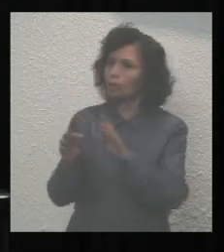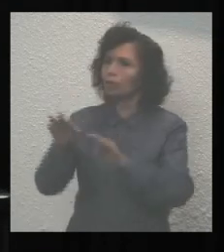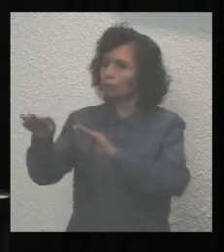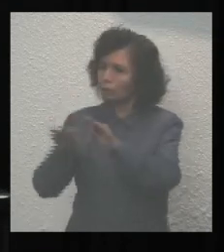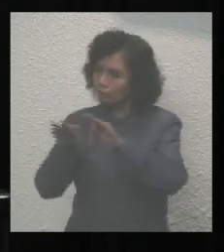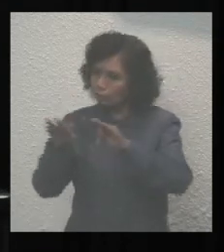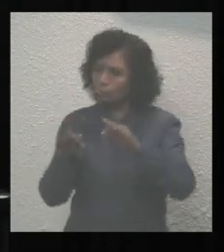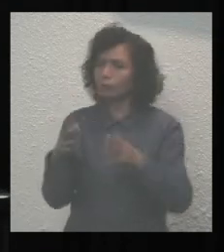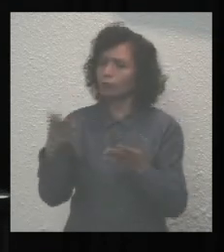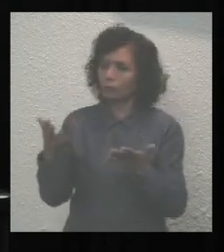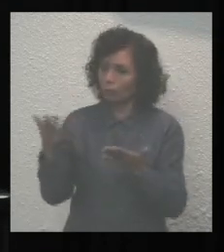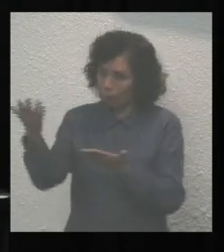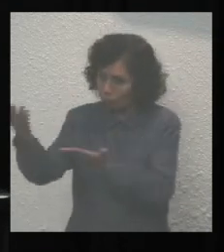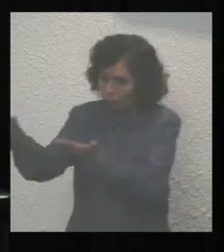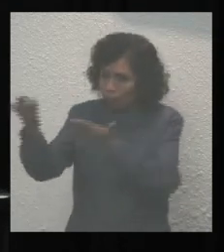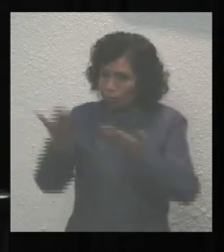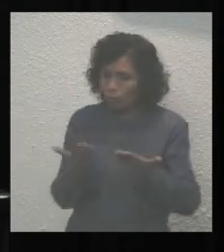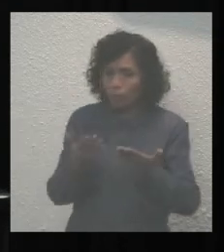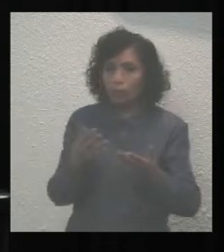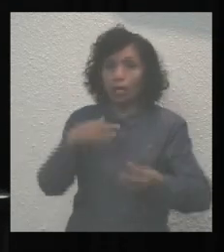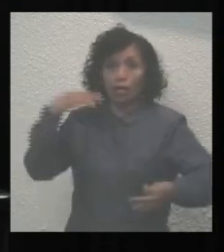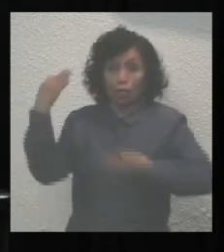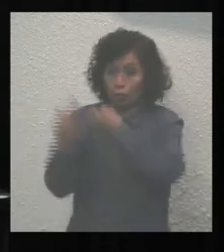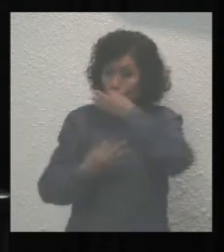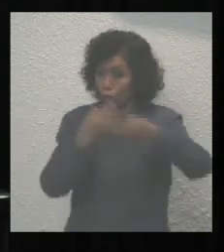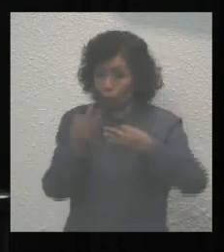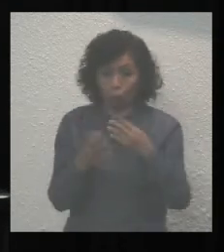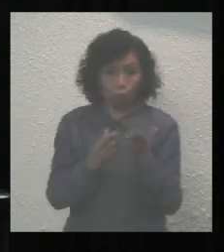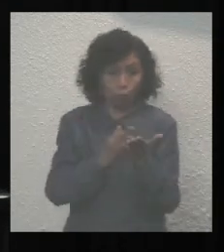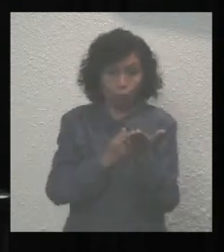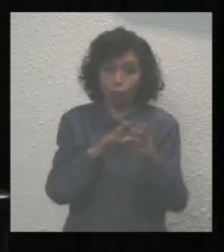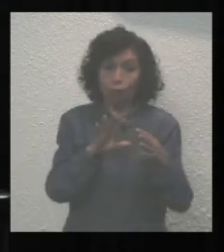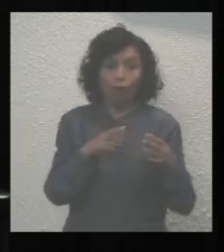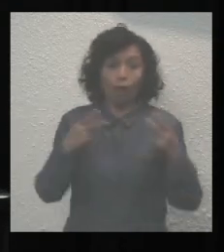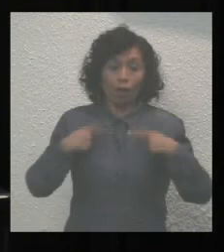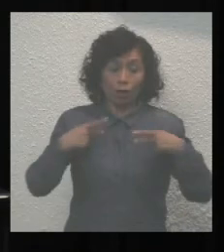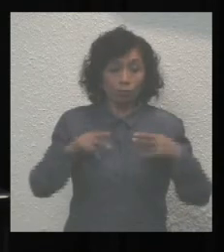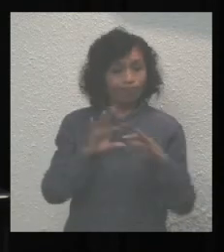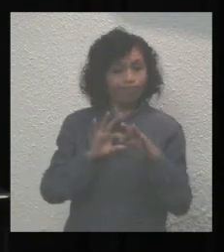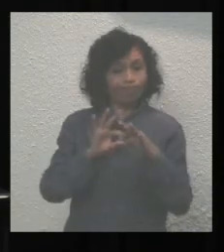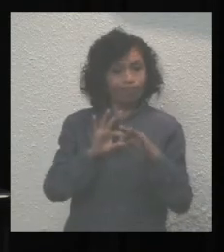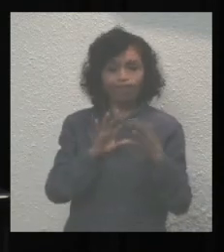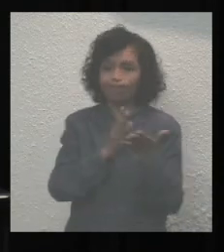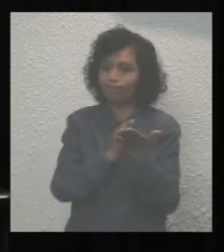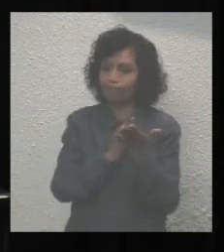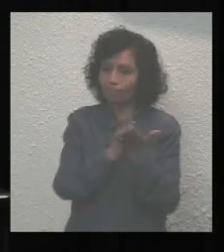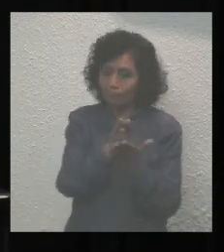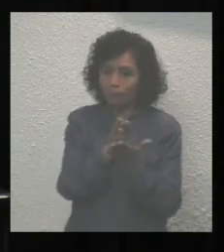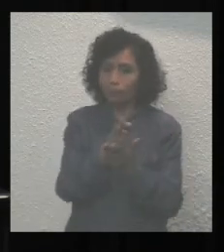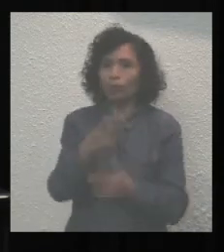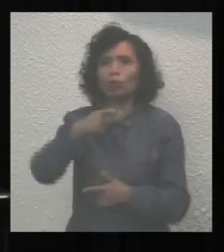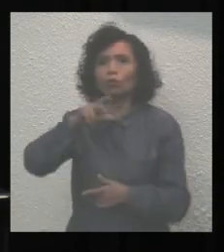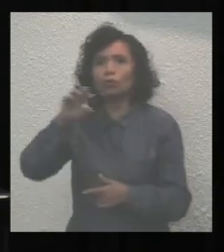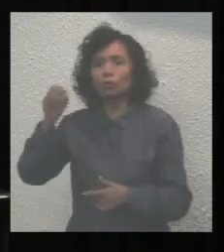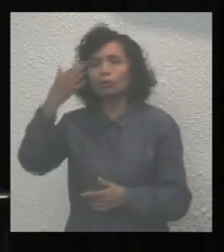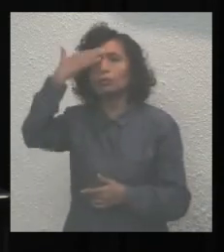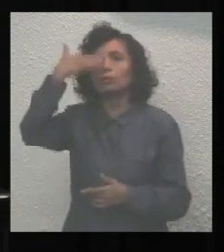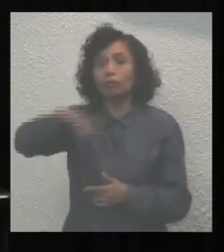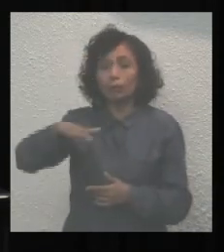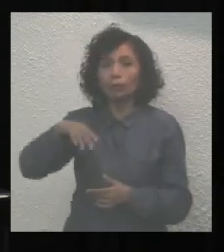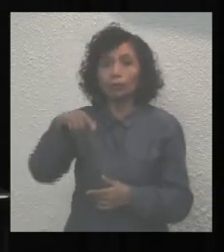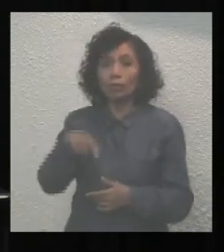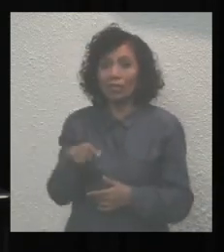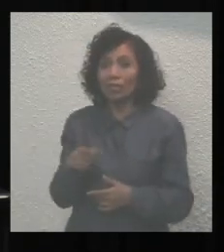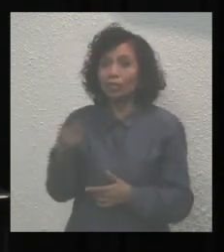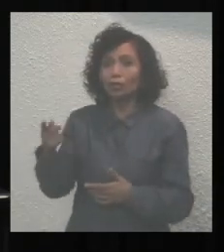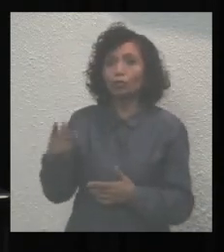ciudadanos a quienes debemos toda nuestra lealtad como servidores públicos los quintanarroenses sabemos que las circunstancias de